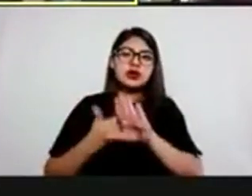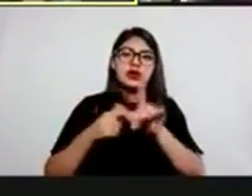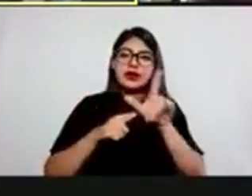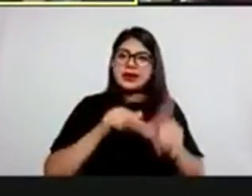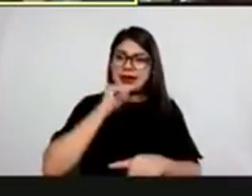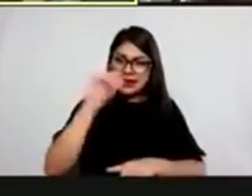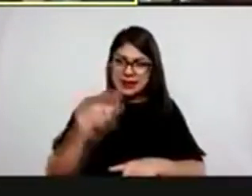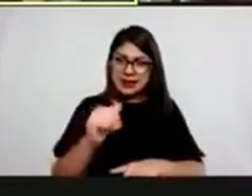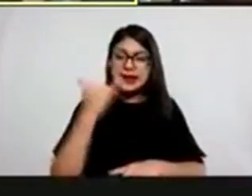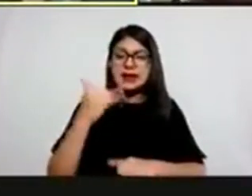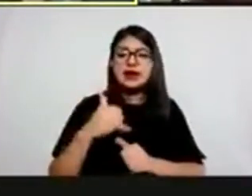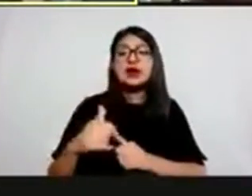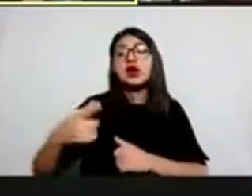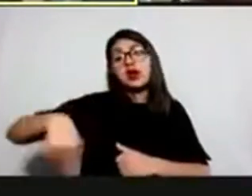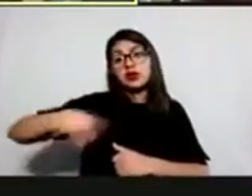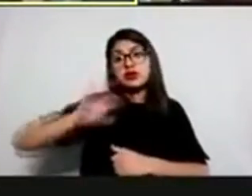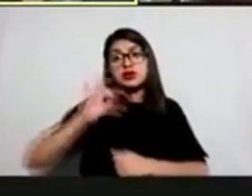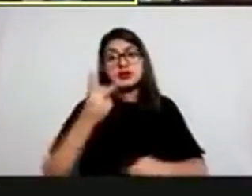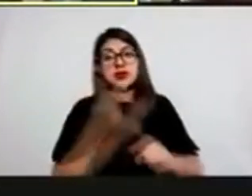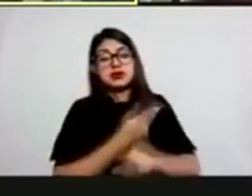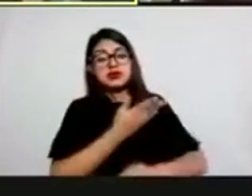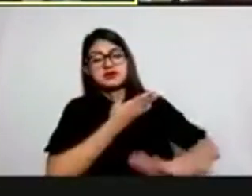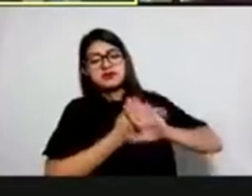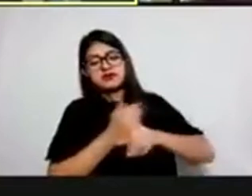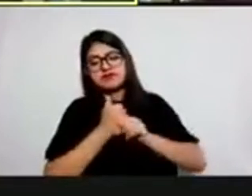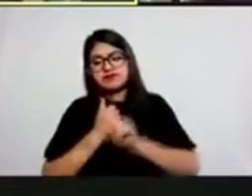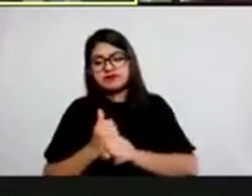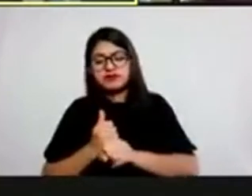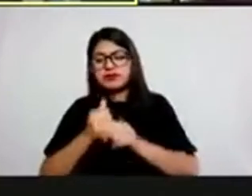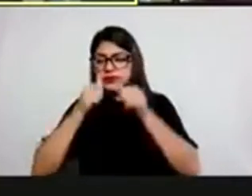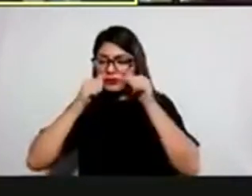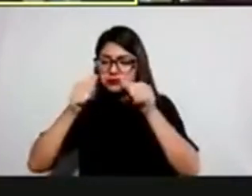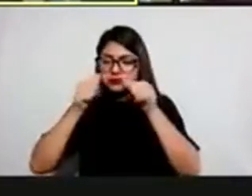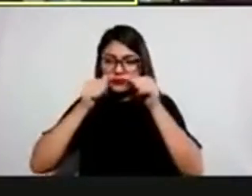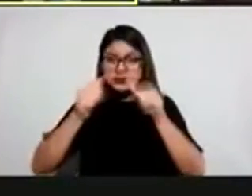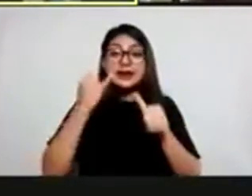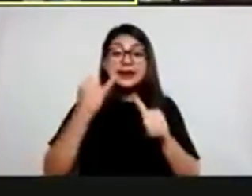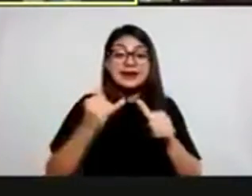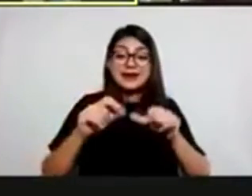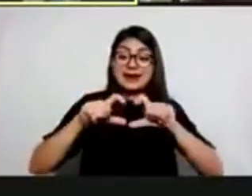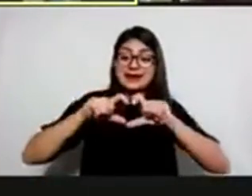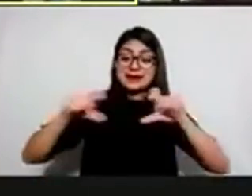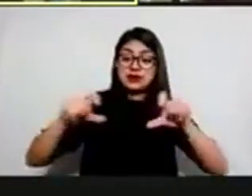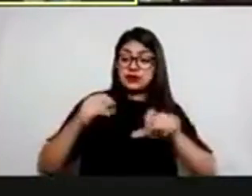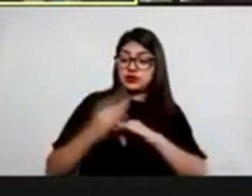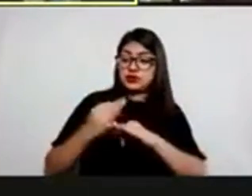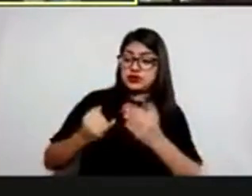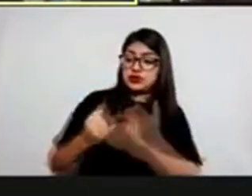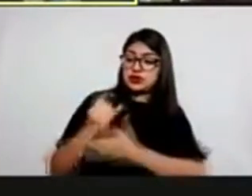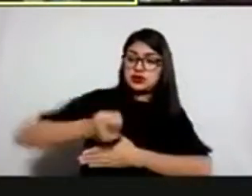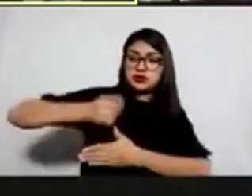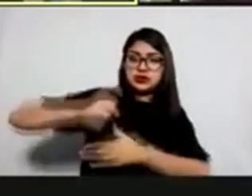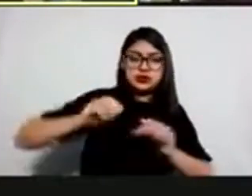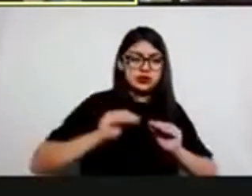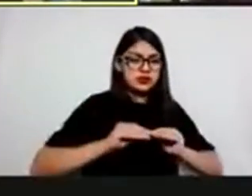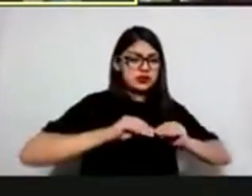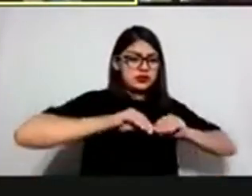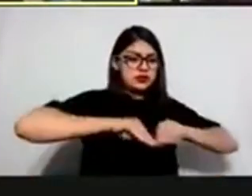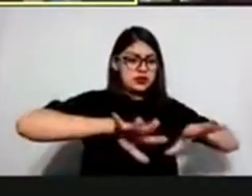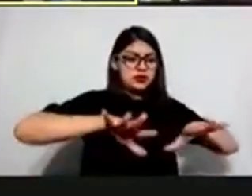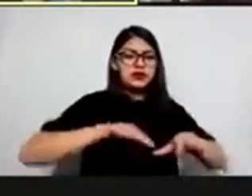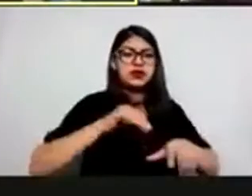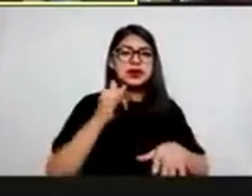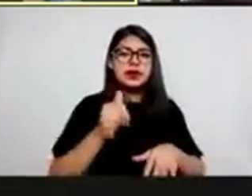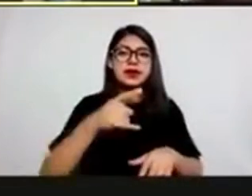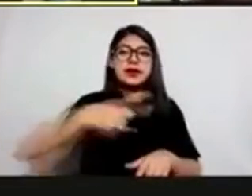la publicación del extracto de la sentencia y la elaboración de un protocolo para las personas trans que trabajen al interior del